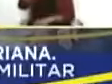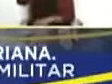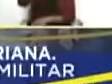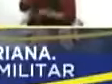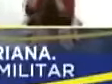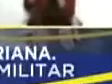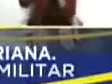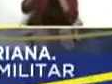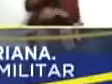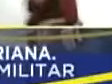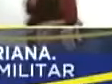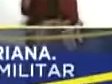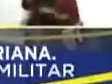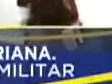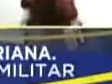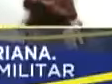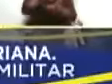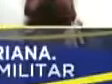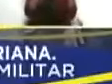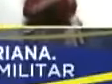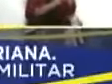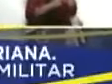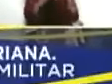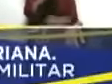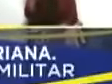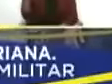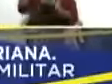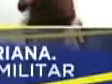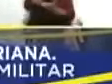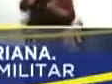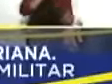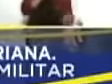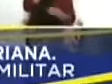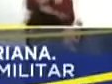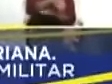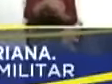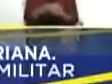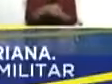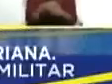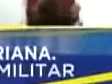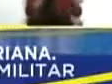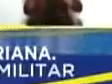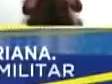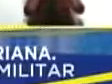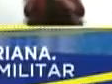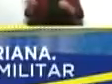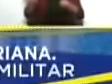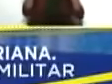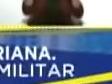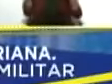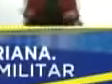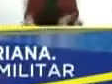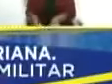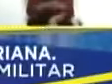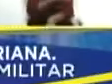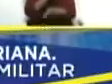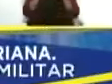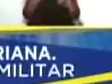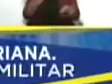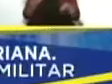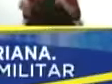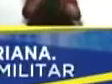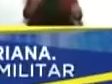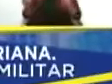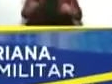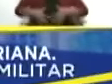allá del 23 de enero, se moviliza en ensayo general